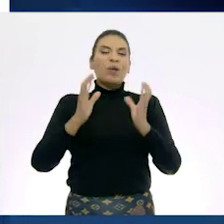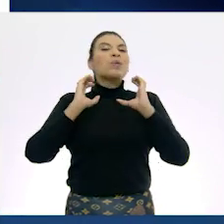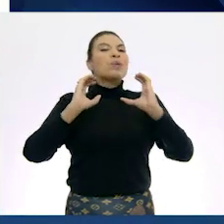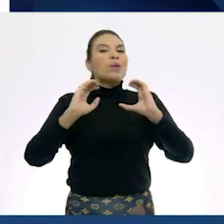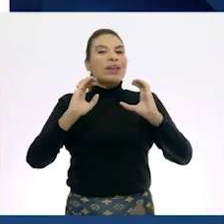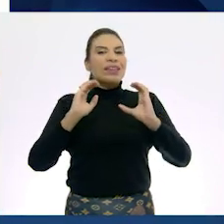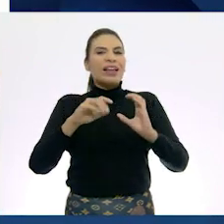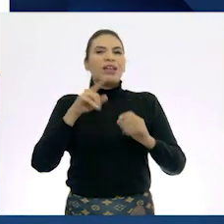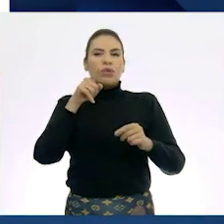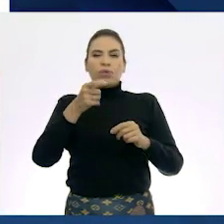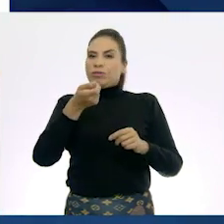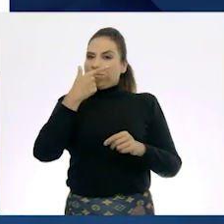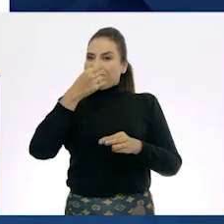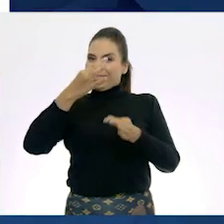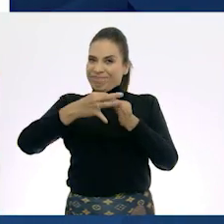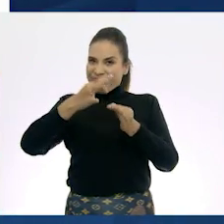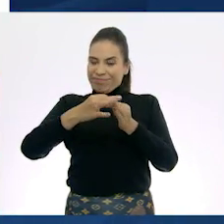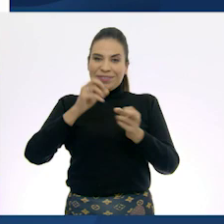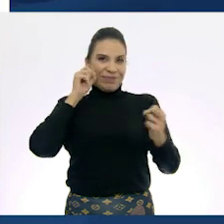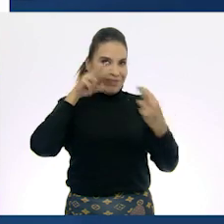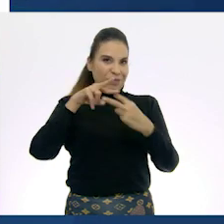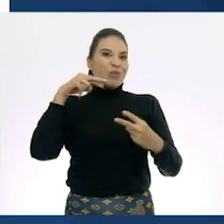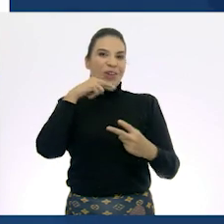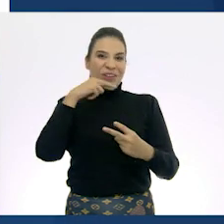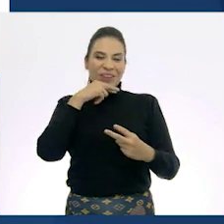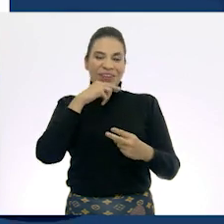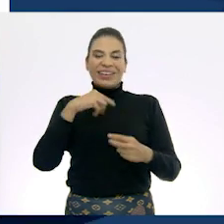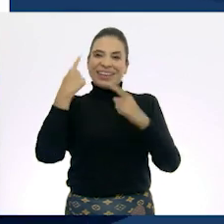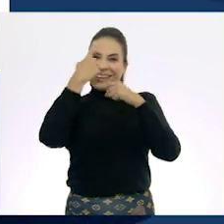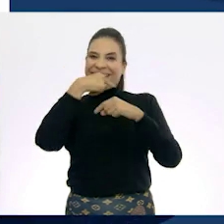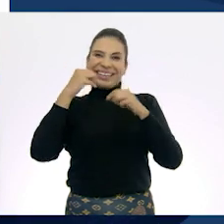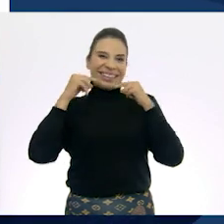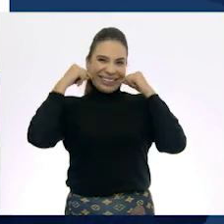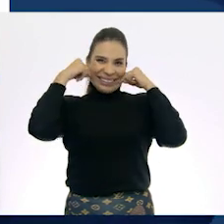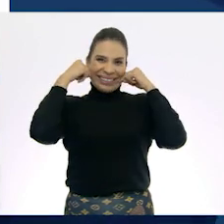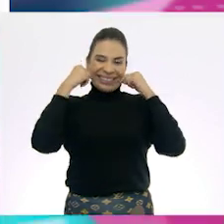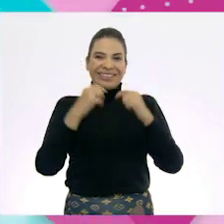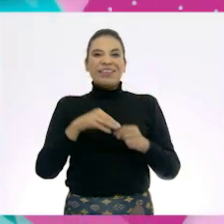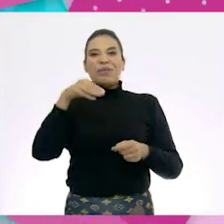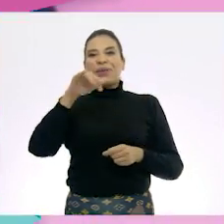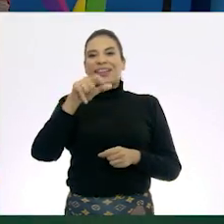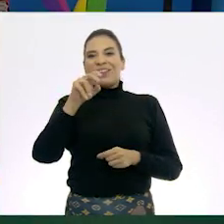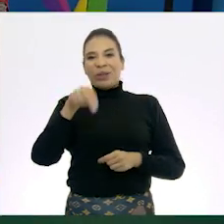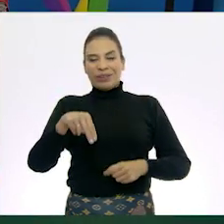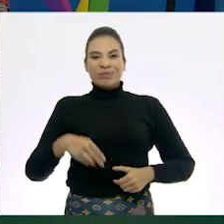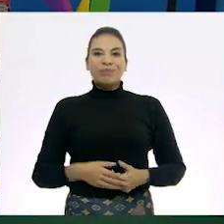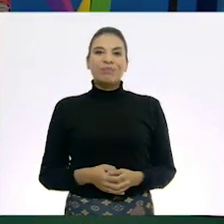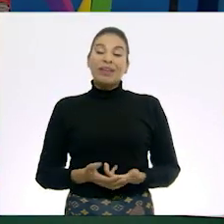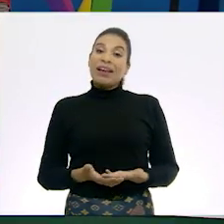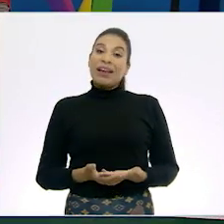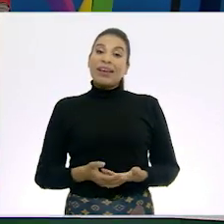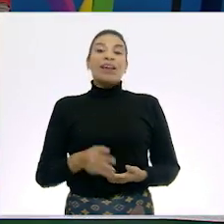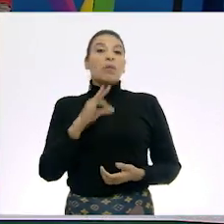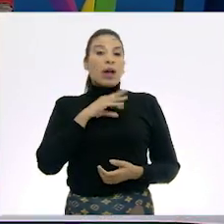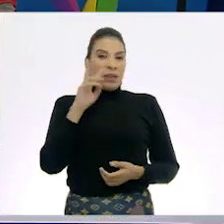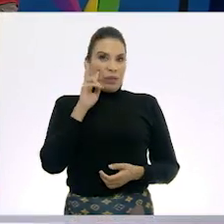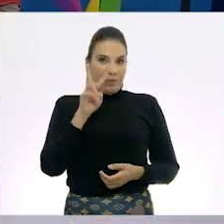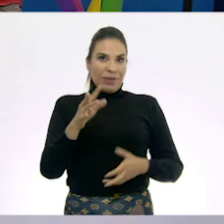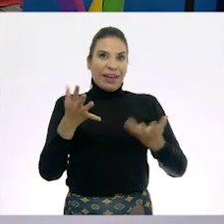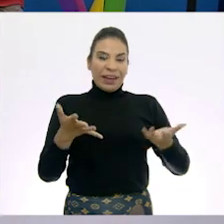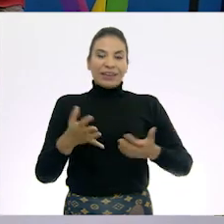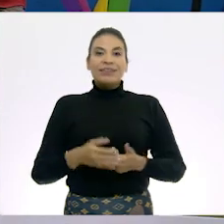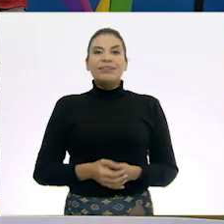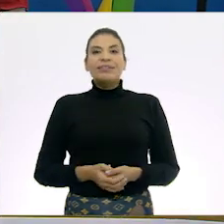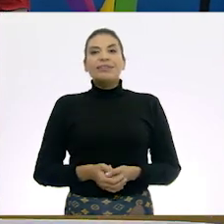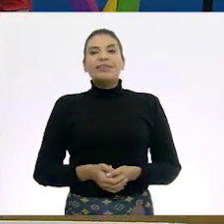Cuídate y toma tus medicamentos. Te veo pronto. Carita feliz, Milton. Pues aquí nos podemos dar cuenta